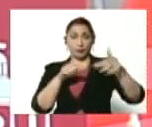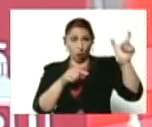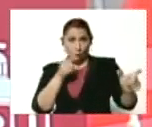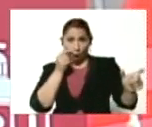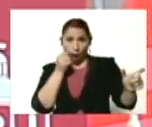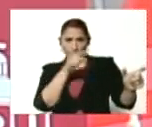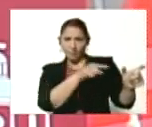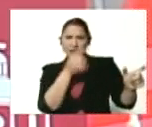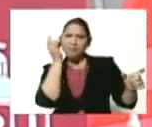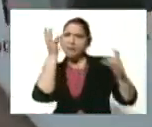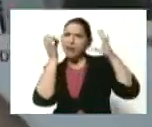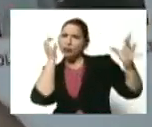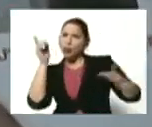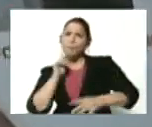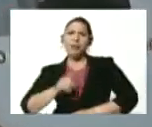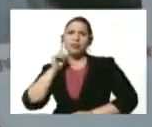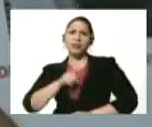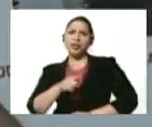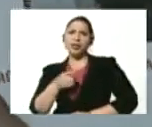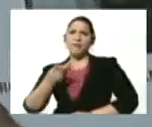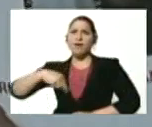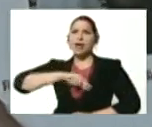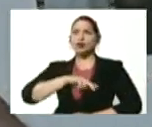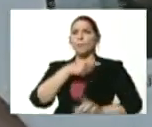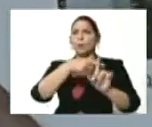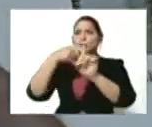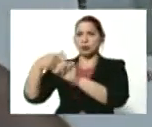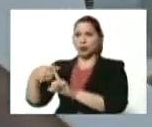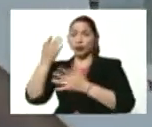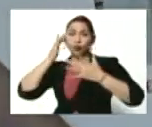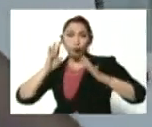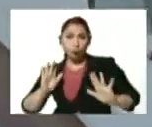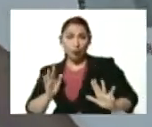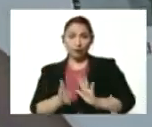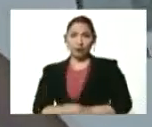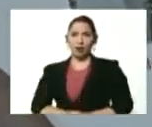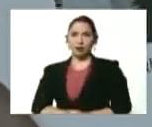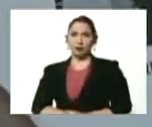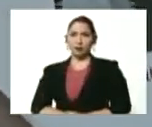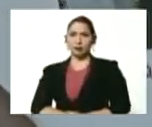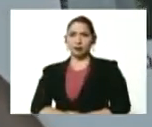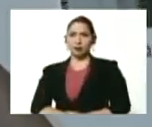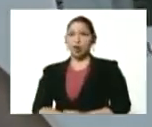inventó una patraña, un falso positivo, de supuestas direcciones de